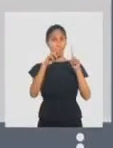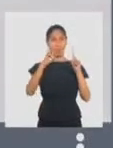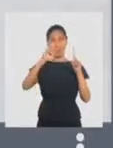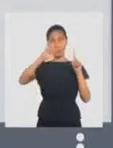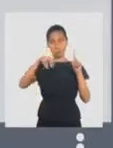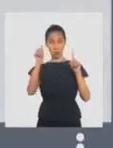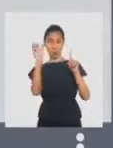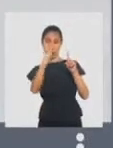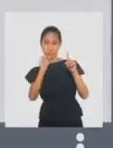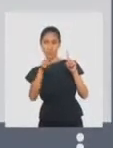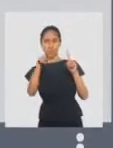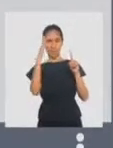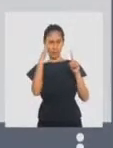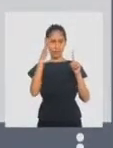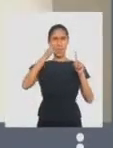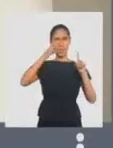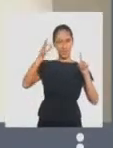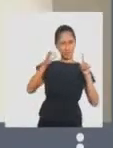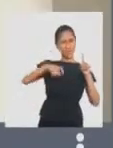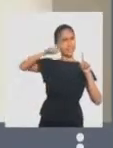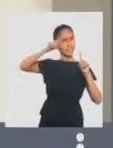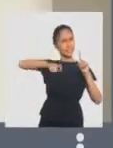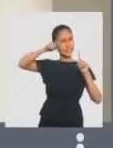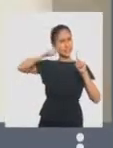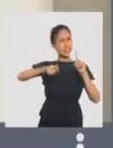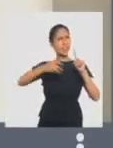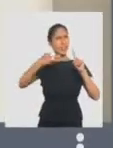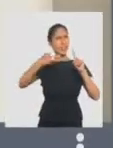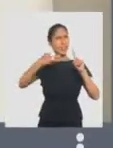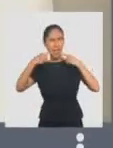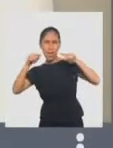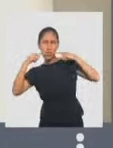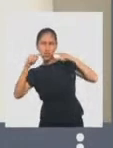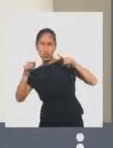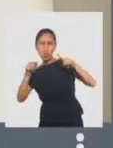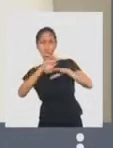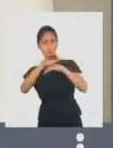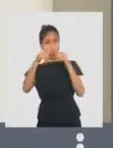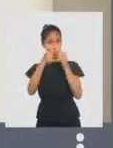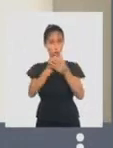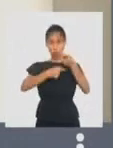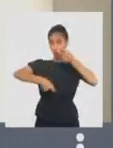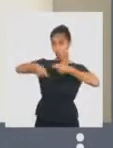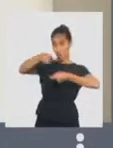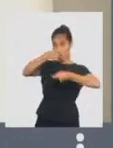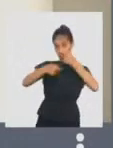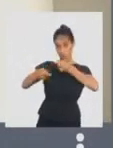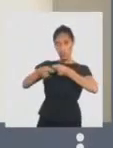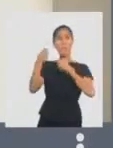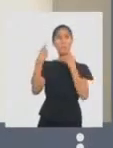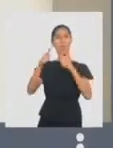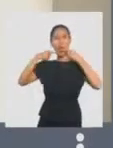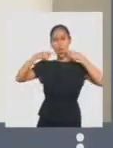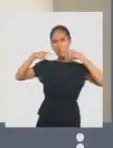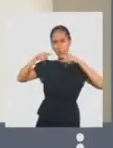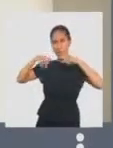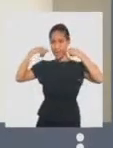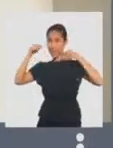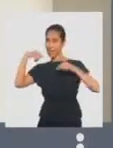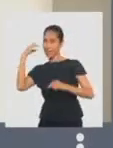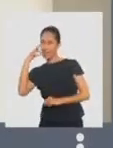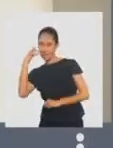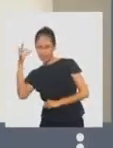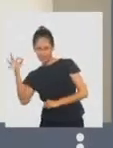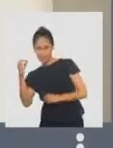señor Rojas sabe inglés. Es necesario anunciar nuestros productos de emprendimiento en inglés. De